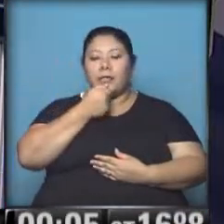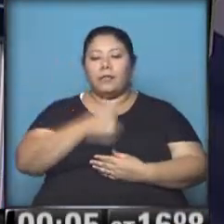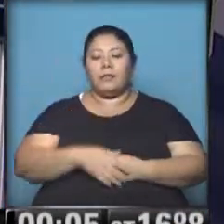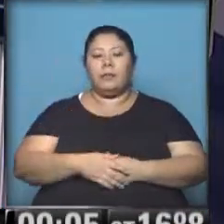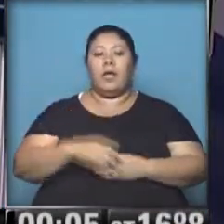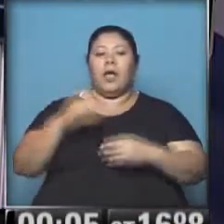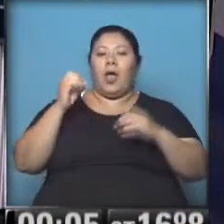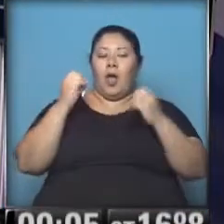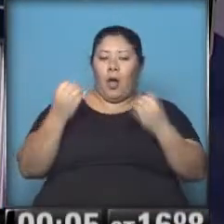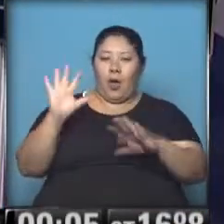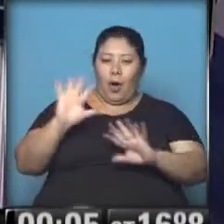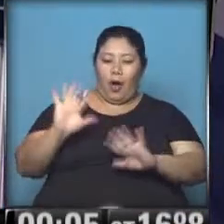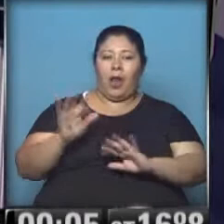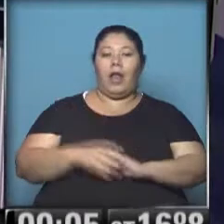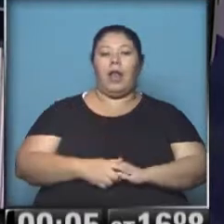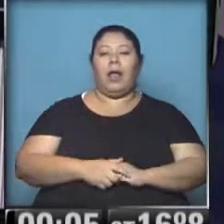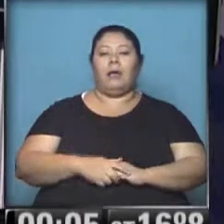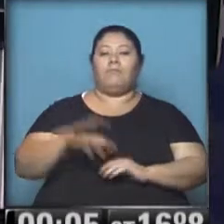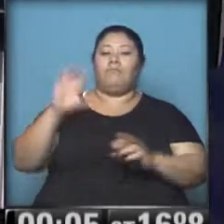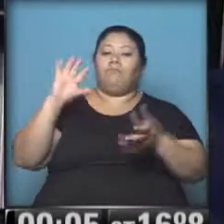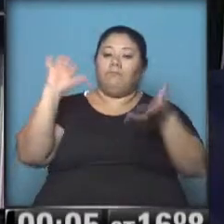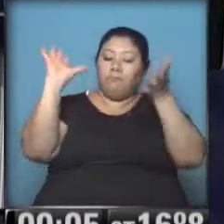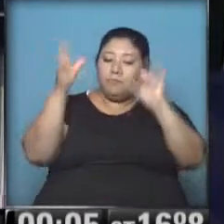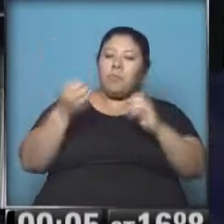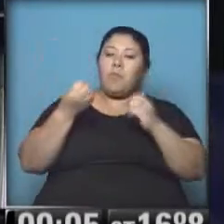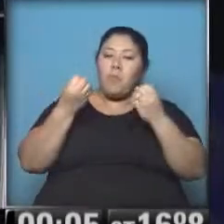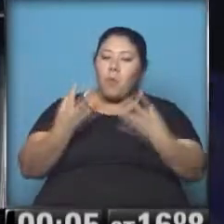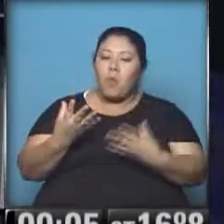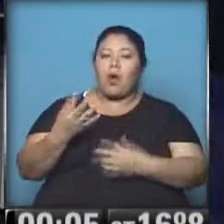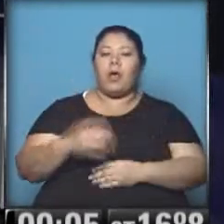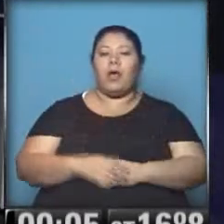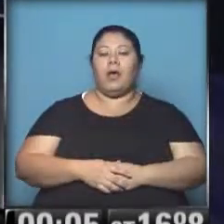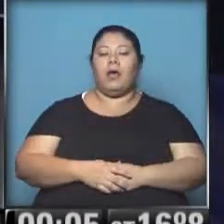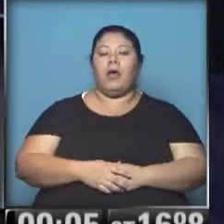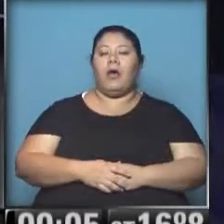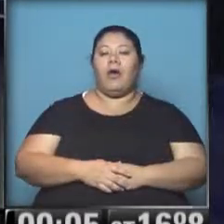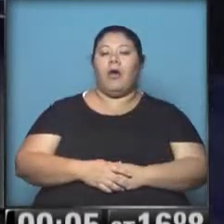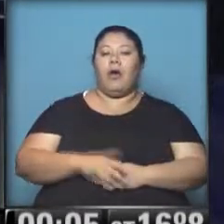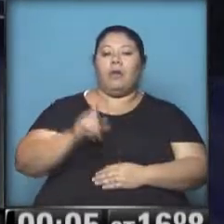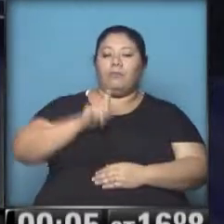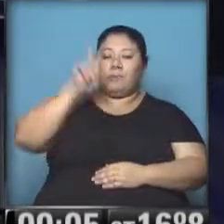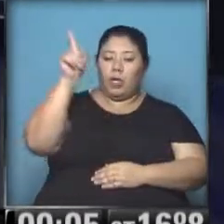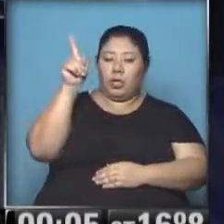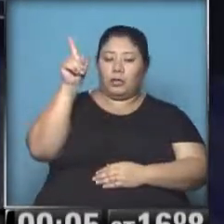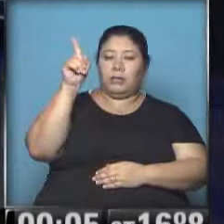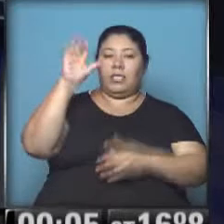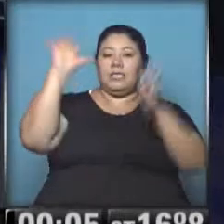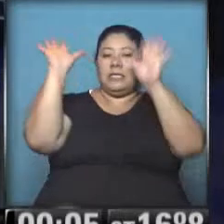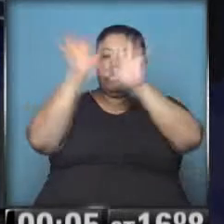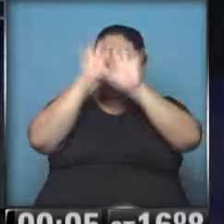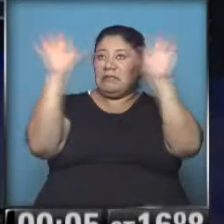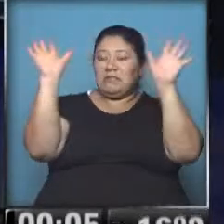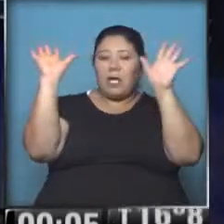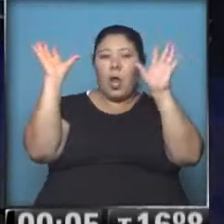Hola Pablo, muy buenas noches y condiciones muy estables, muy buen tiempo en casi todo el país. El noreste, cielo con casi cero de